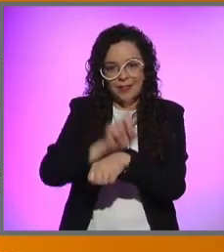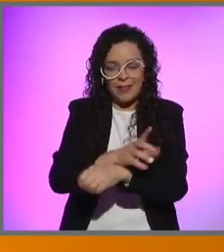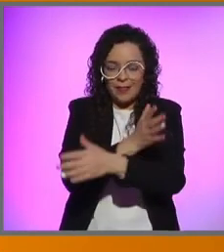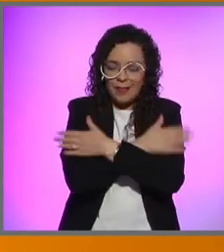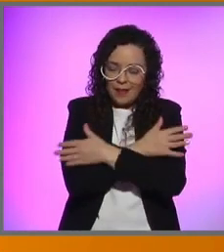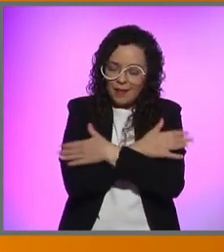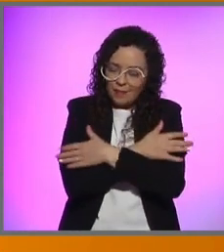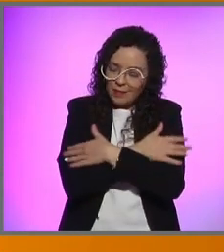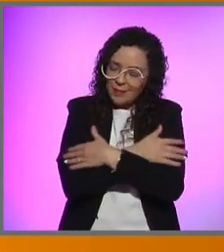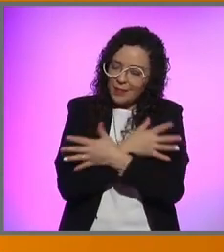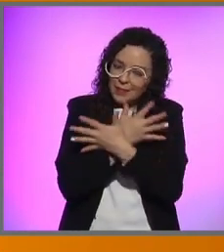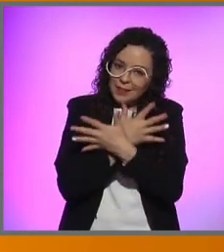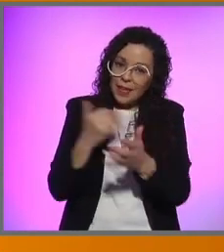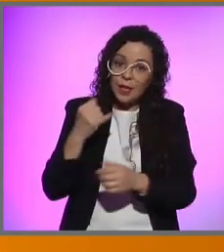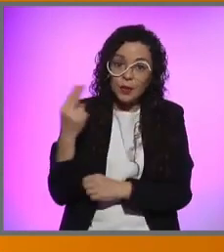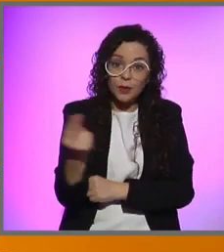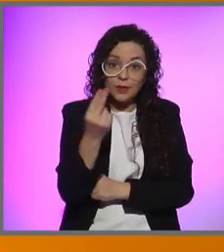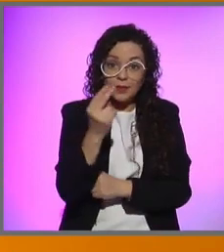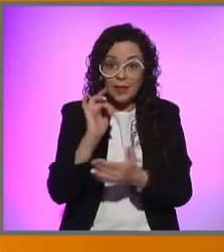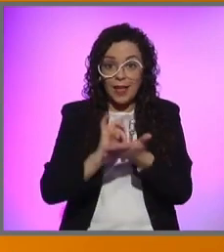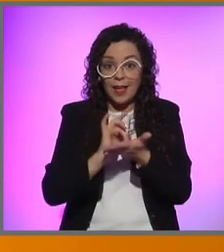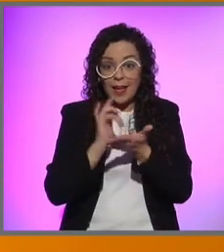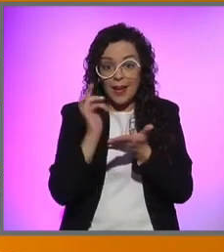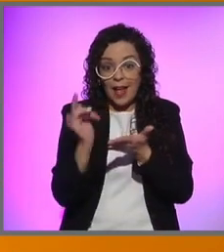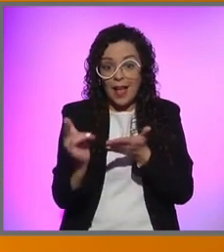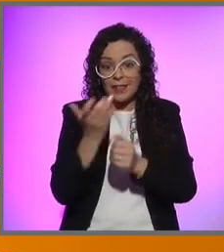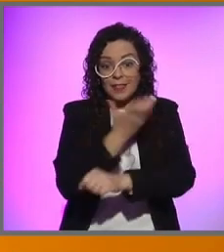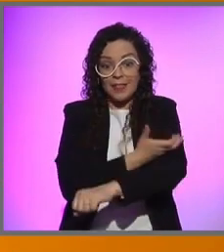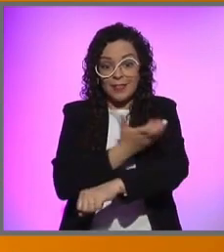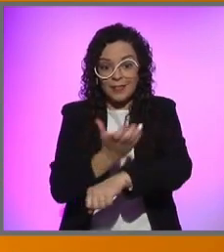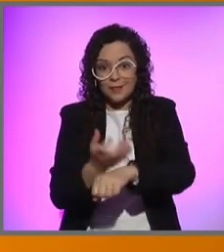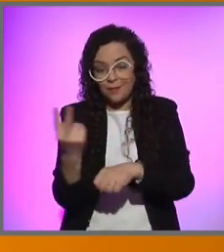todos ustedes, muchas gracias por conectarse